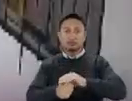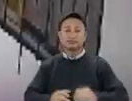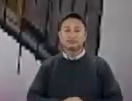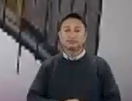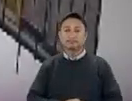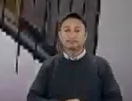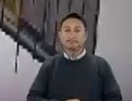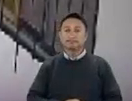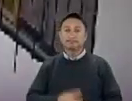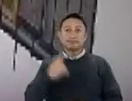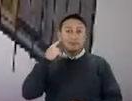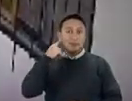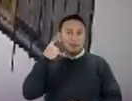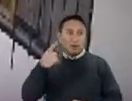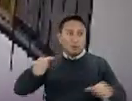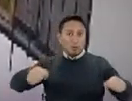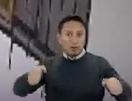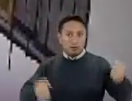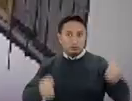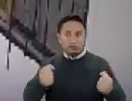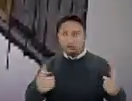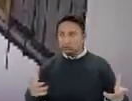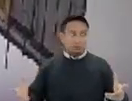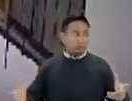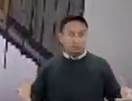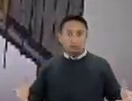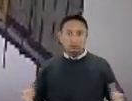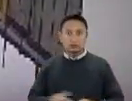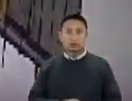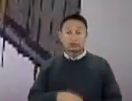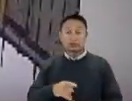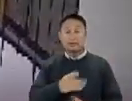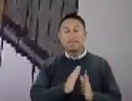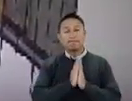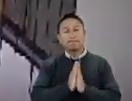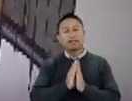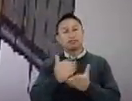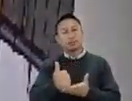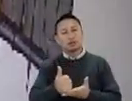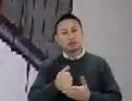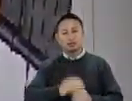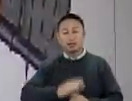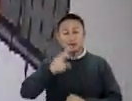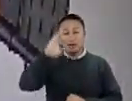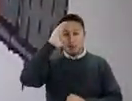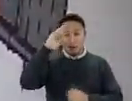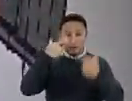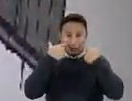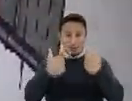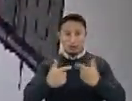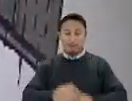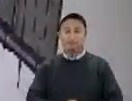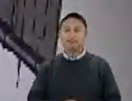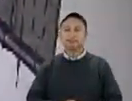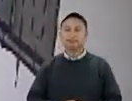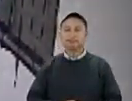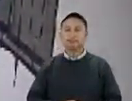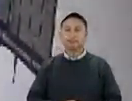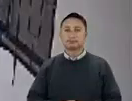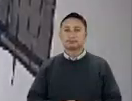pues al oír una moto o un carro se alertan. Piden por eso más presencia policial en la zona.